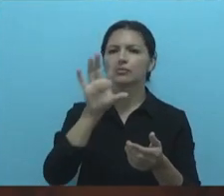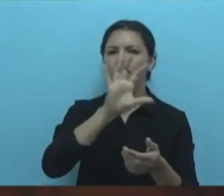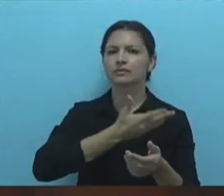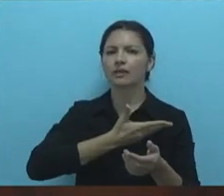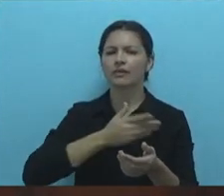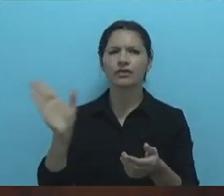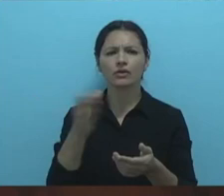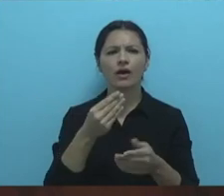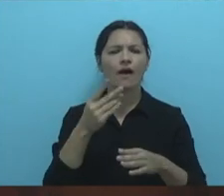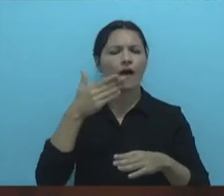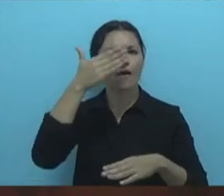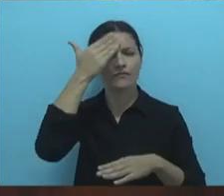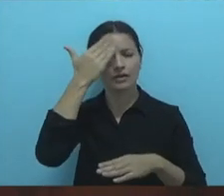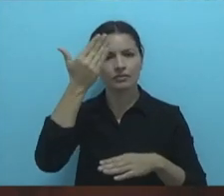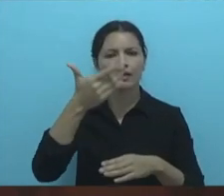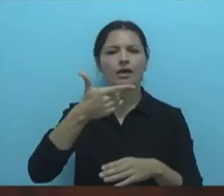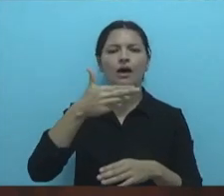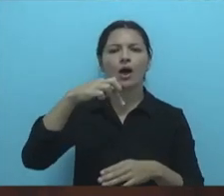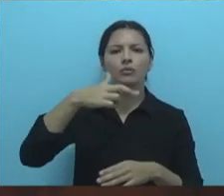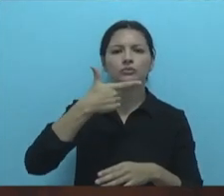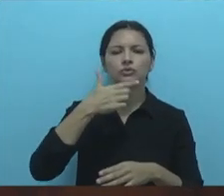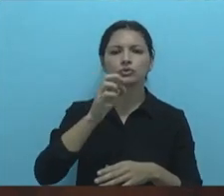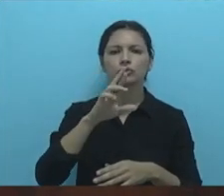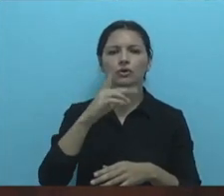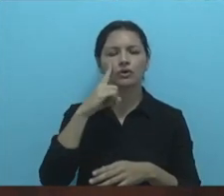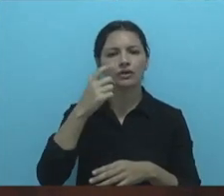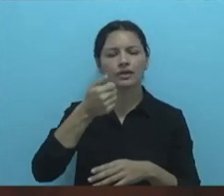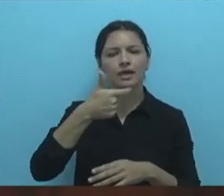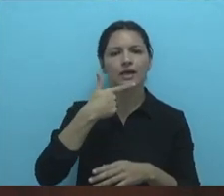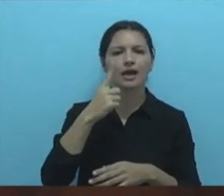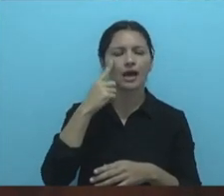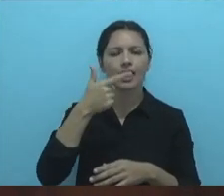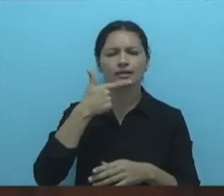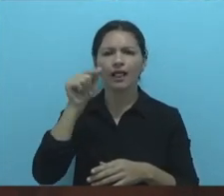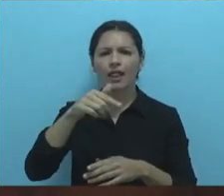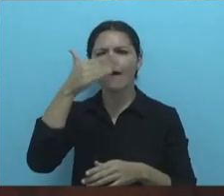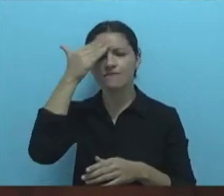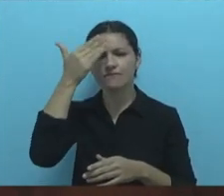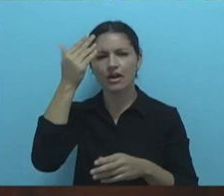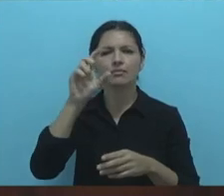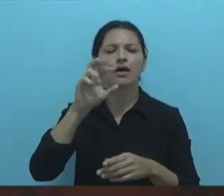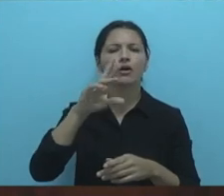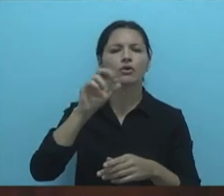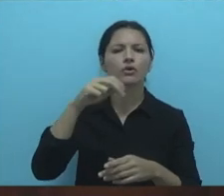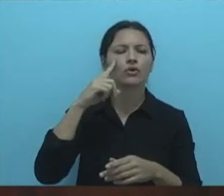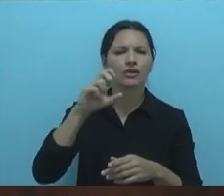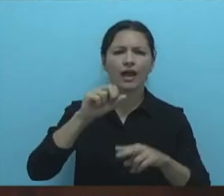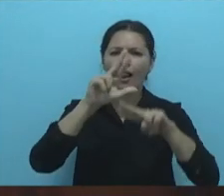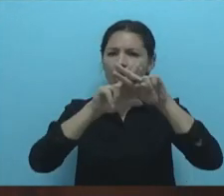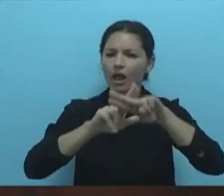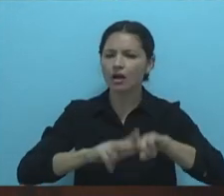la provincia a la enfermedad denominada psoriasis y artritis psoriatica como enfermedades crónicas y a su tratamiento